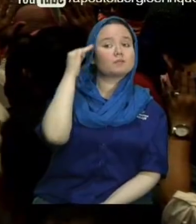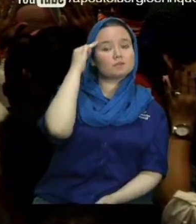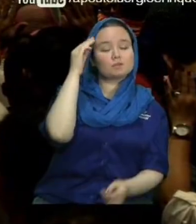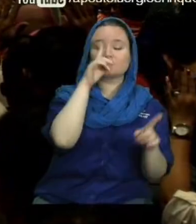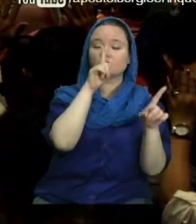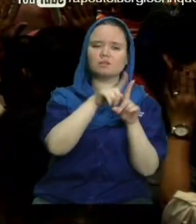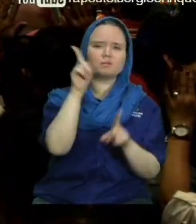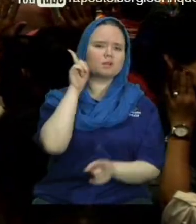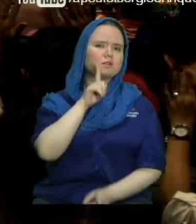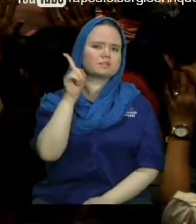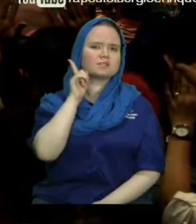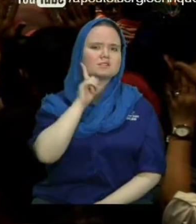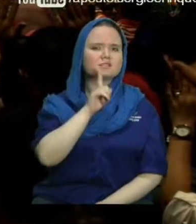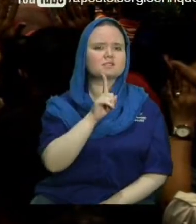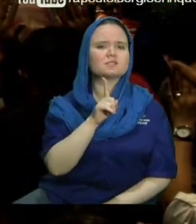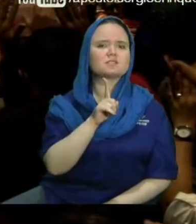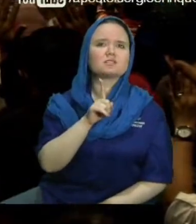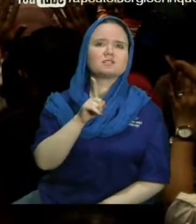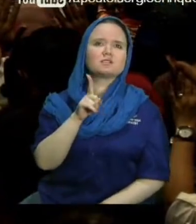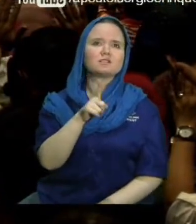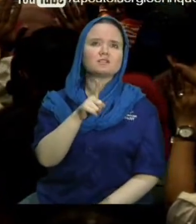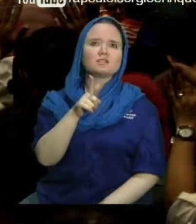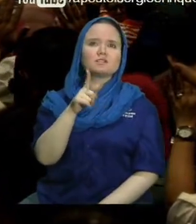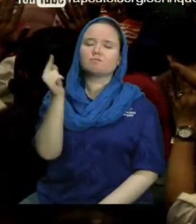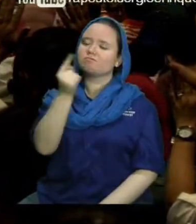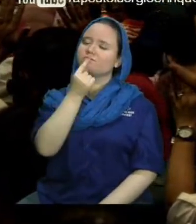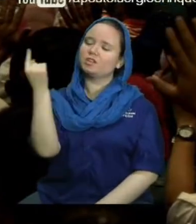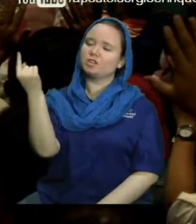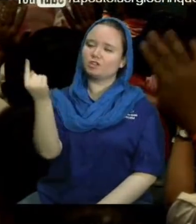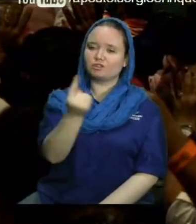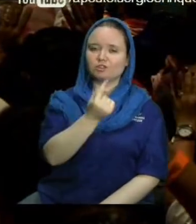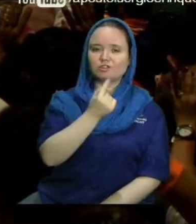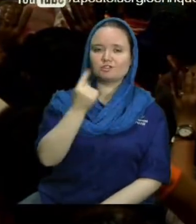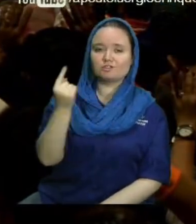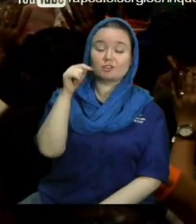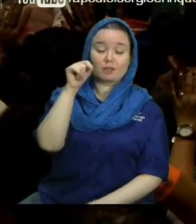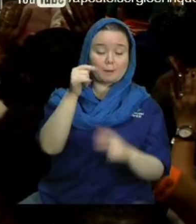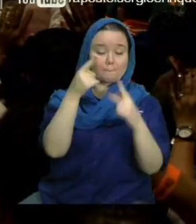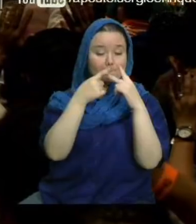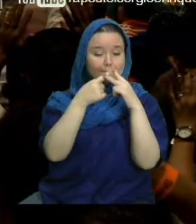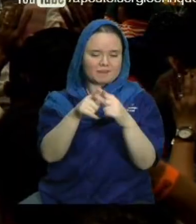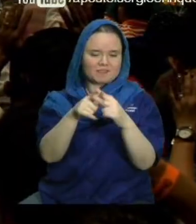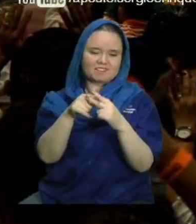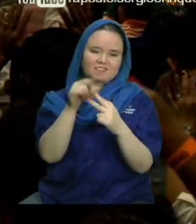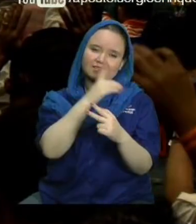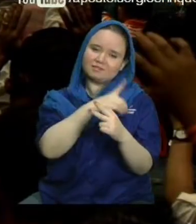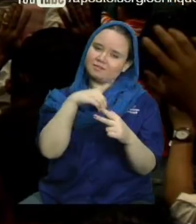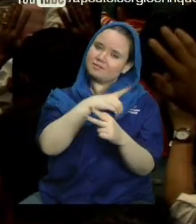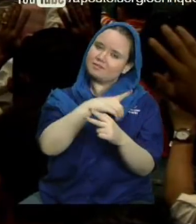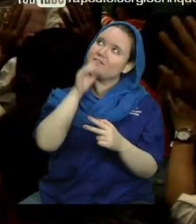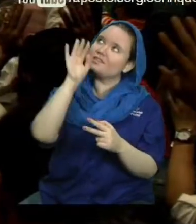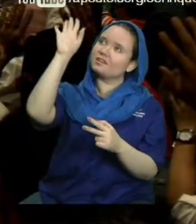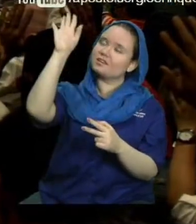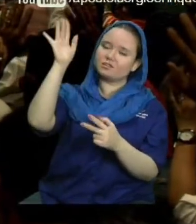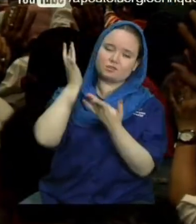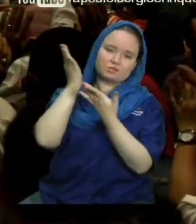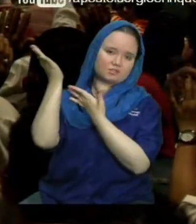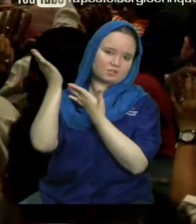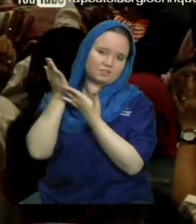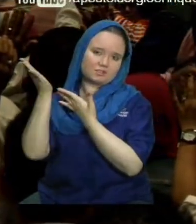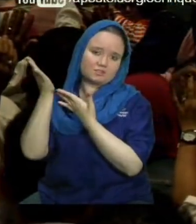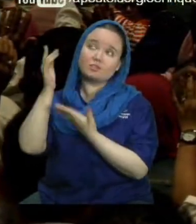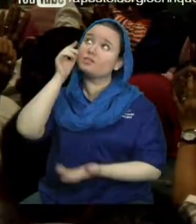jóvenes, y los muchachos y los que aún empiezan a desear el ministerio.